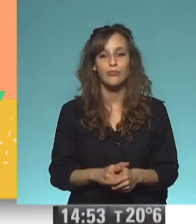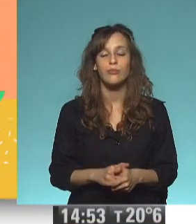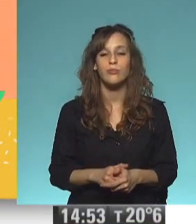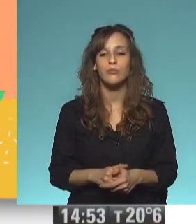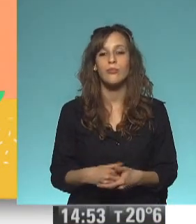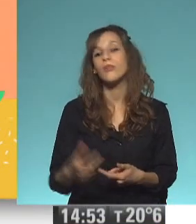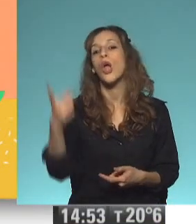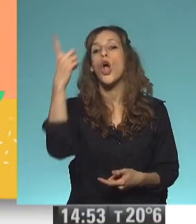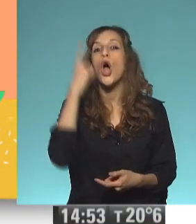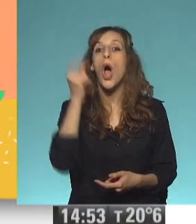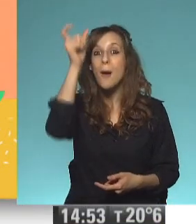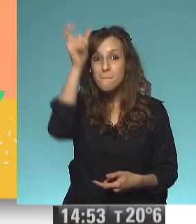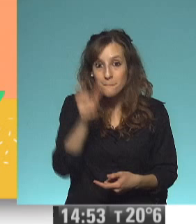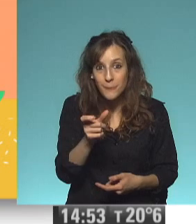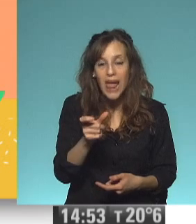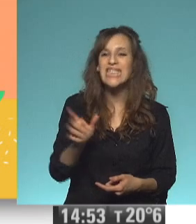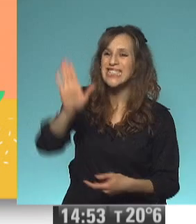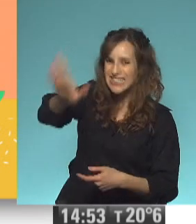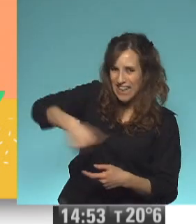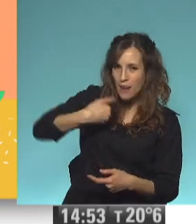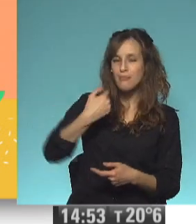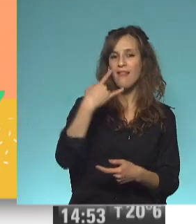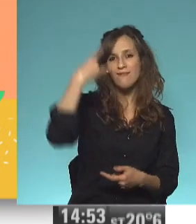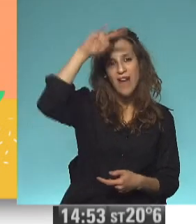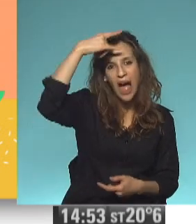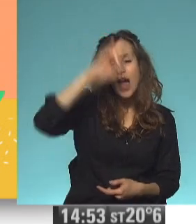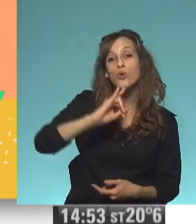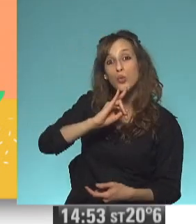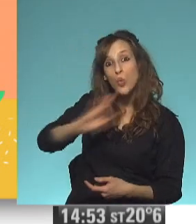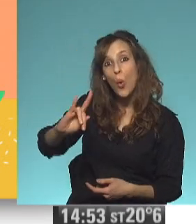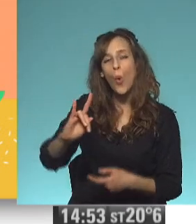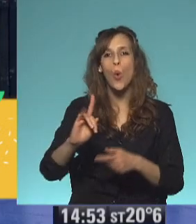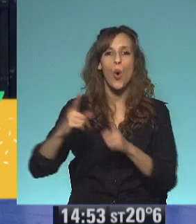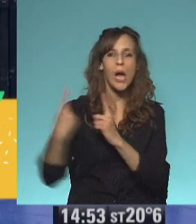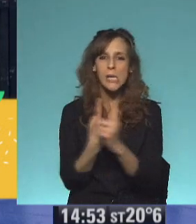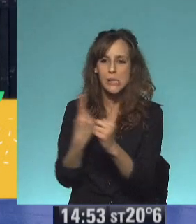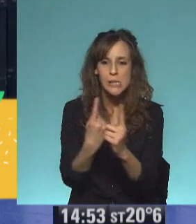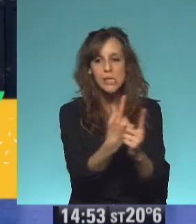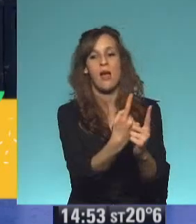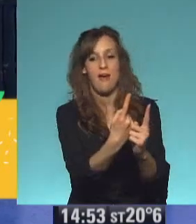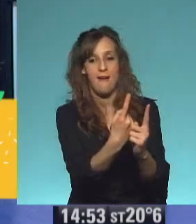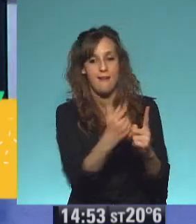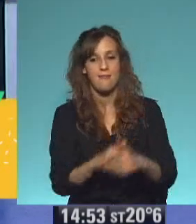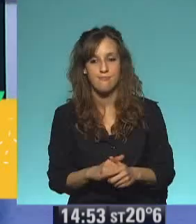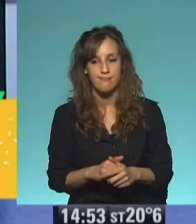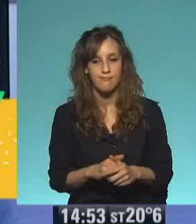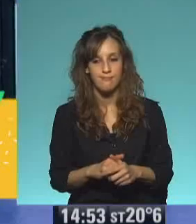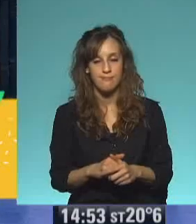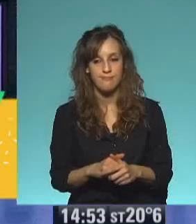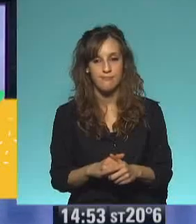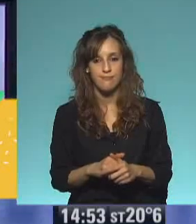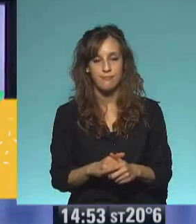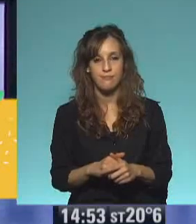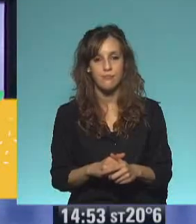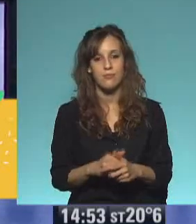al hombre para que corra la vaca. El hombre no sí quiere. Hagamos que no quiere. Más divertido, sí. Qué